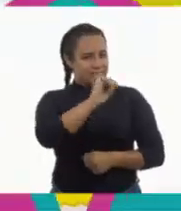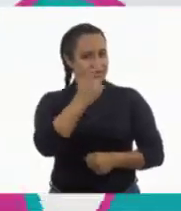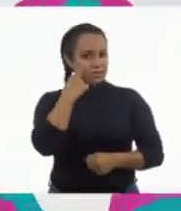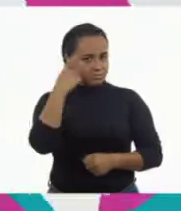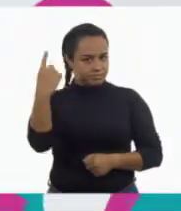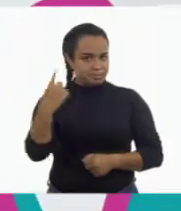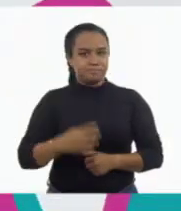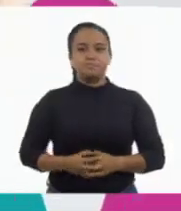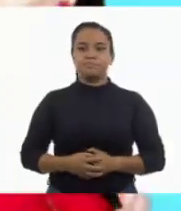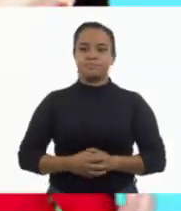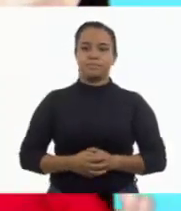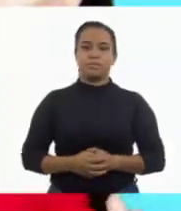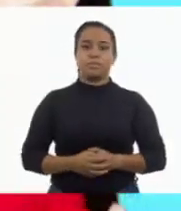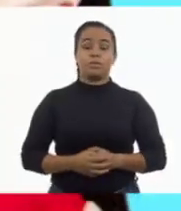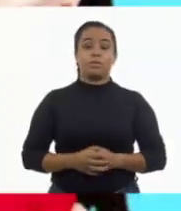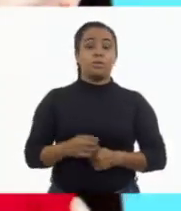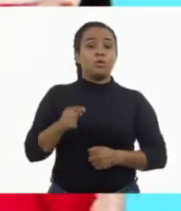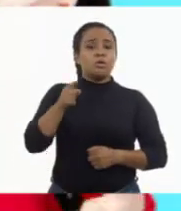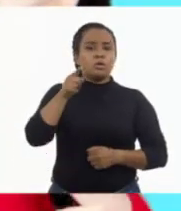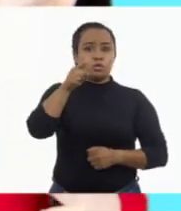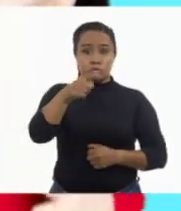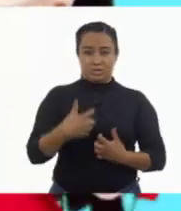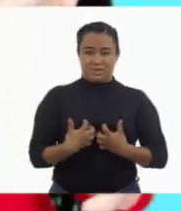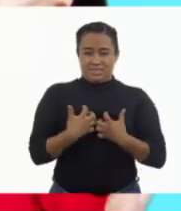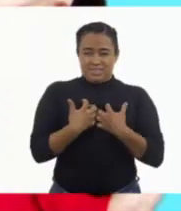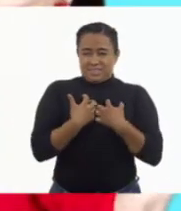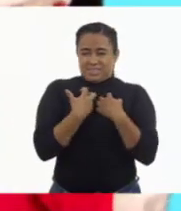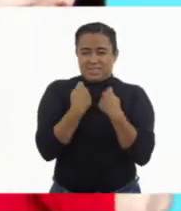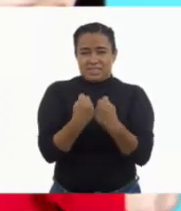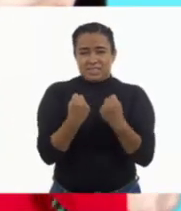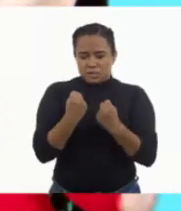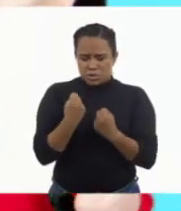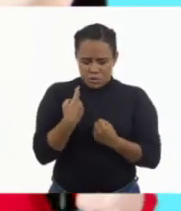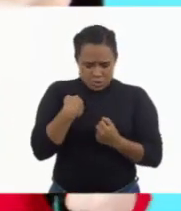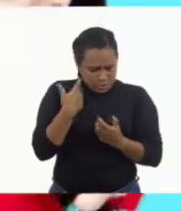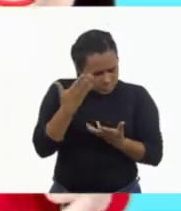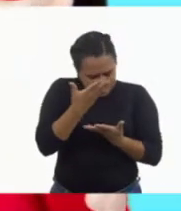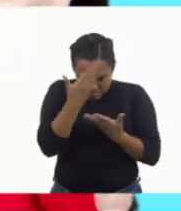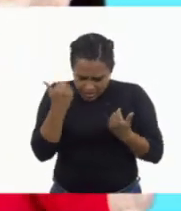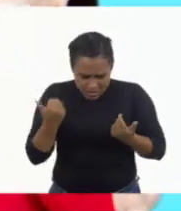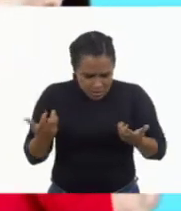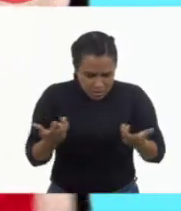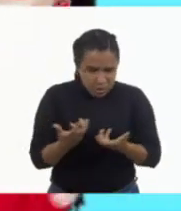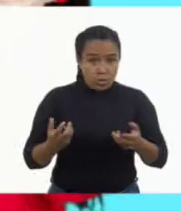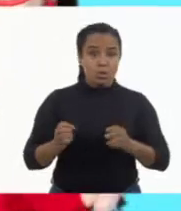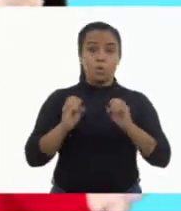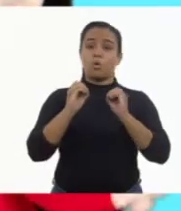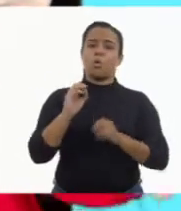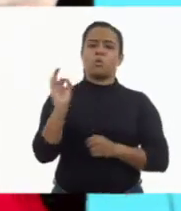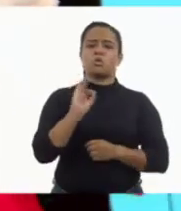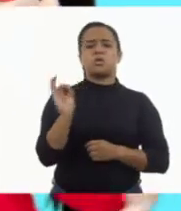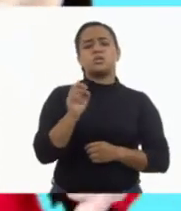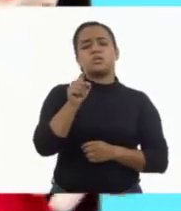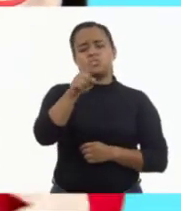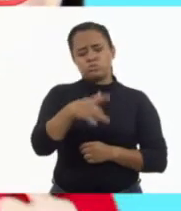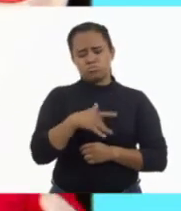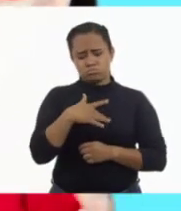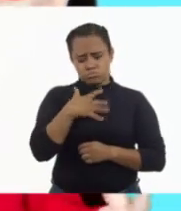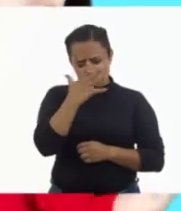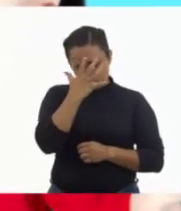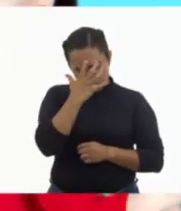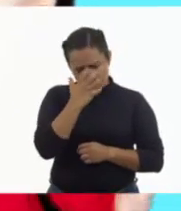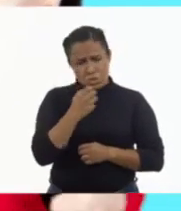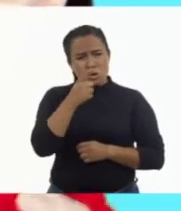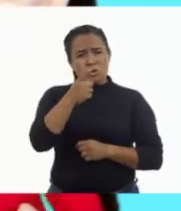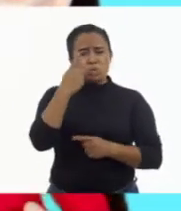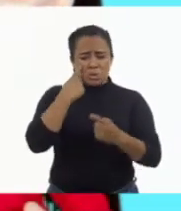verlo! ¿Alguna vez te has enojado tanto que no sabes qué hacer? ¿O te has sentido tan triste que no